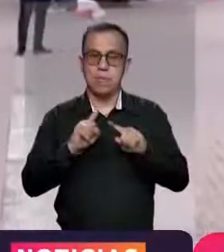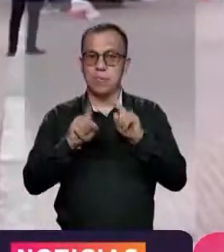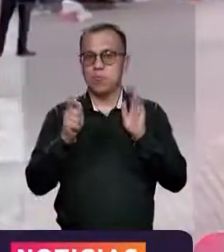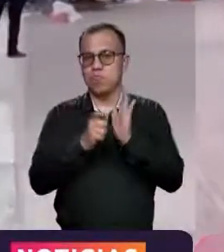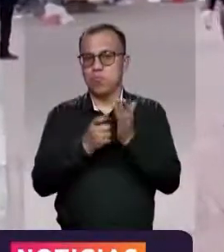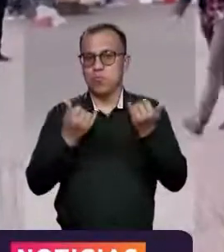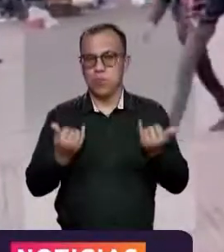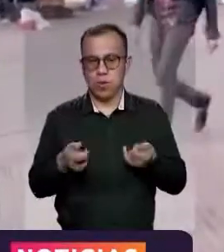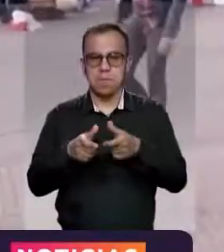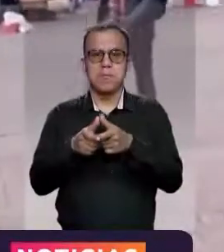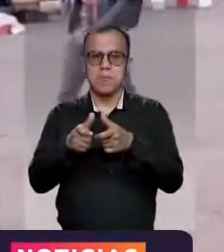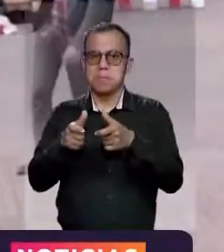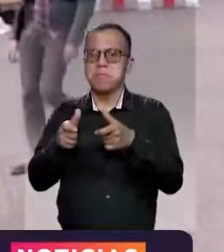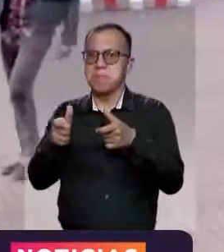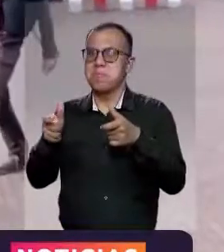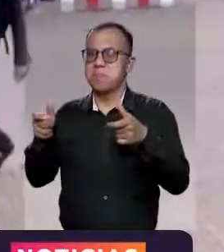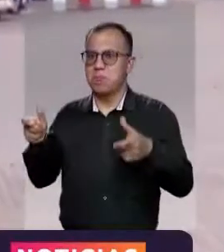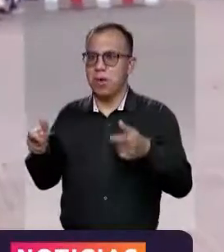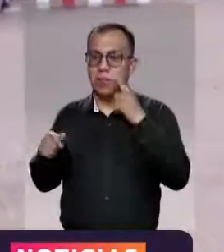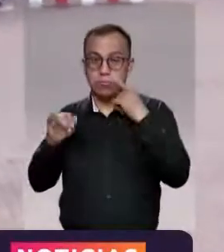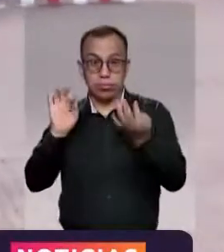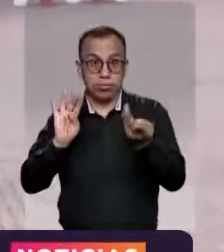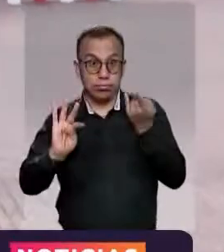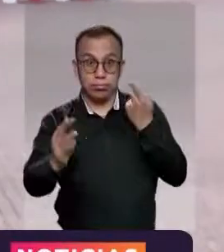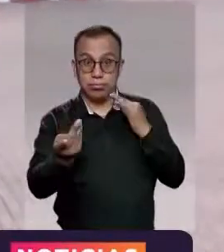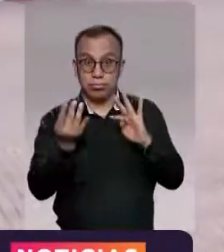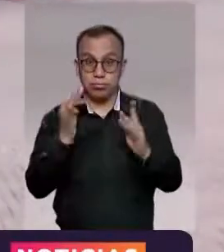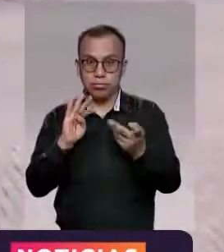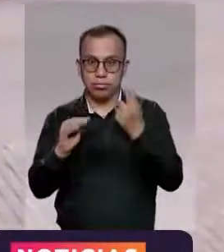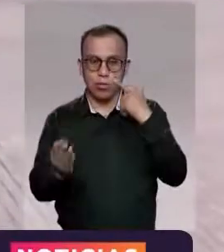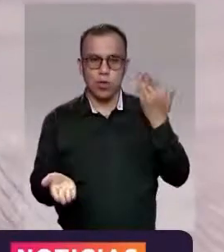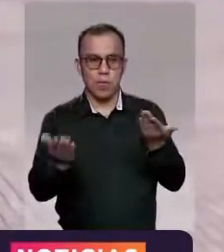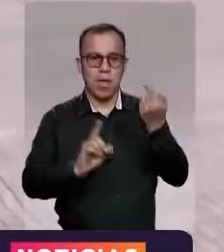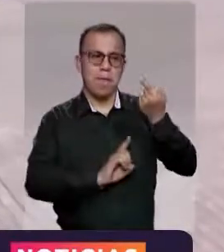embargo, registra un aumento notorio de transmisibilidad con respecto a meses anteriores.